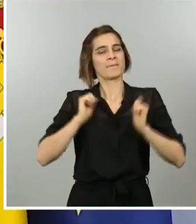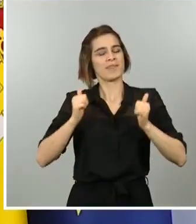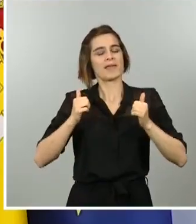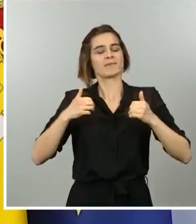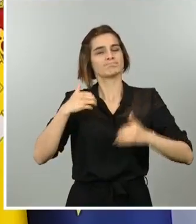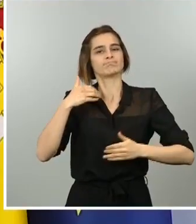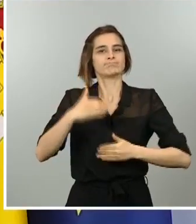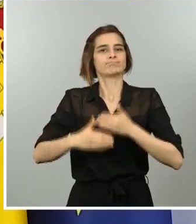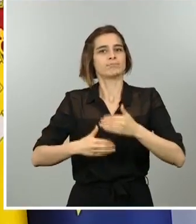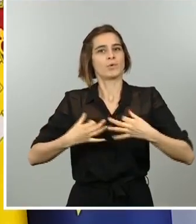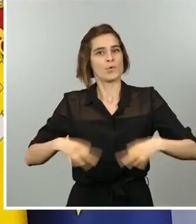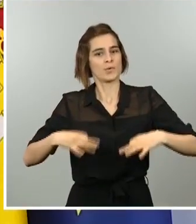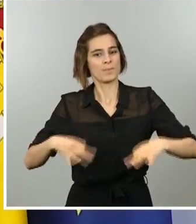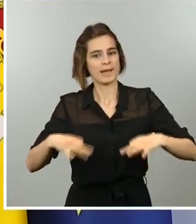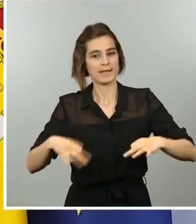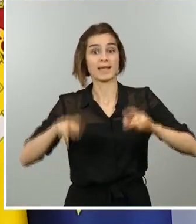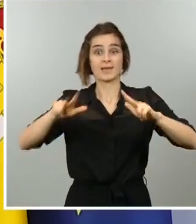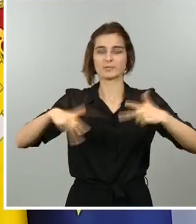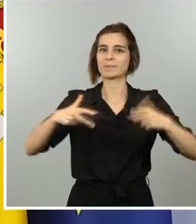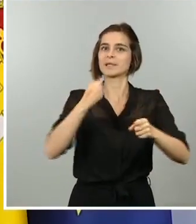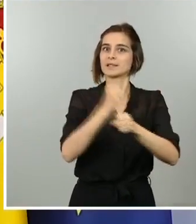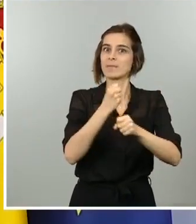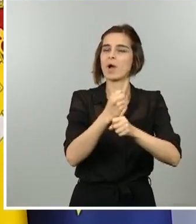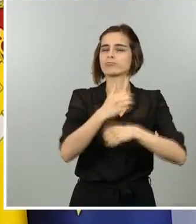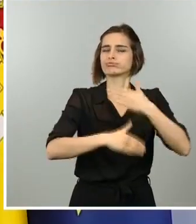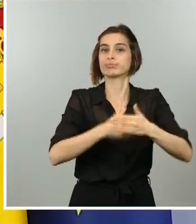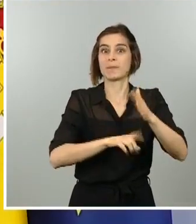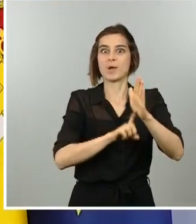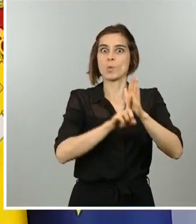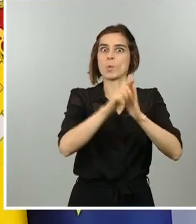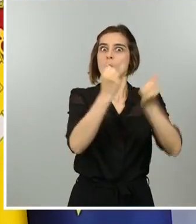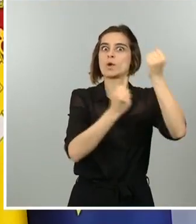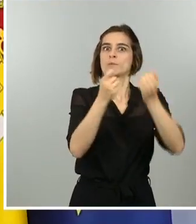actividad económica, pero sin perder nunca el respeto al virus. Muchísimas gracias.